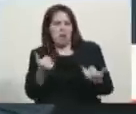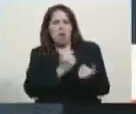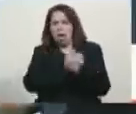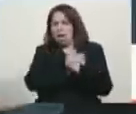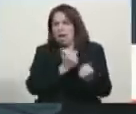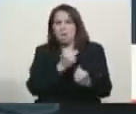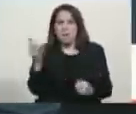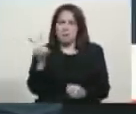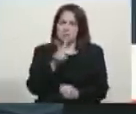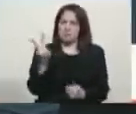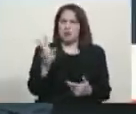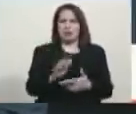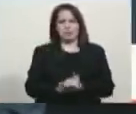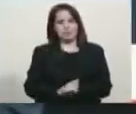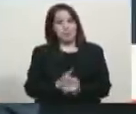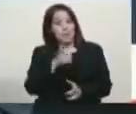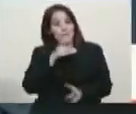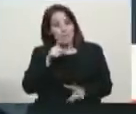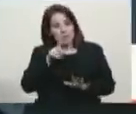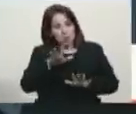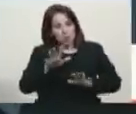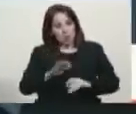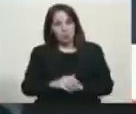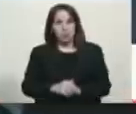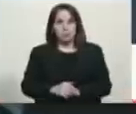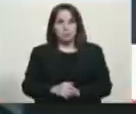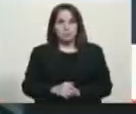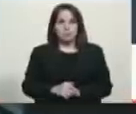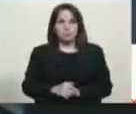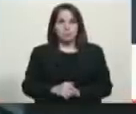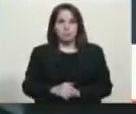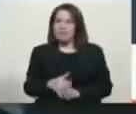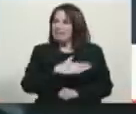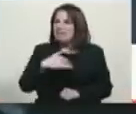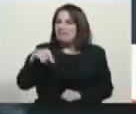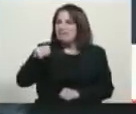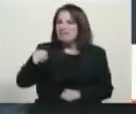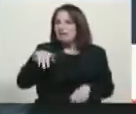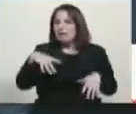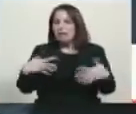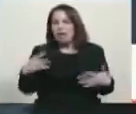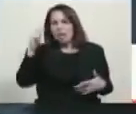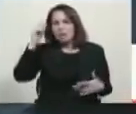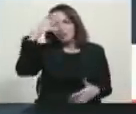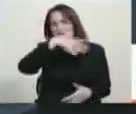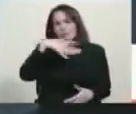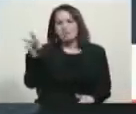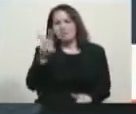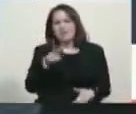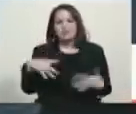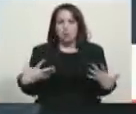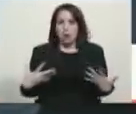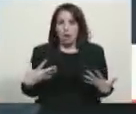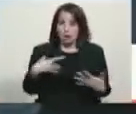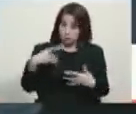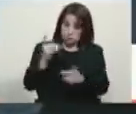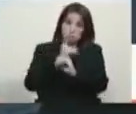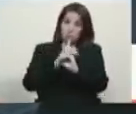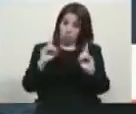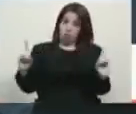Venezuela? Pregunto. ¿Qué es lo que quiere Donald Trump de Venezuela? ¿Su